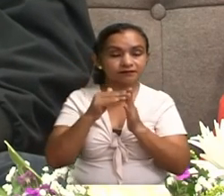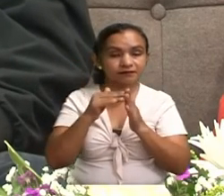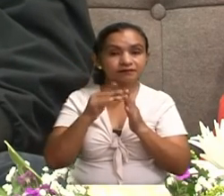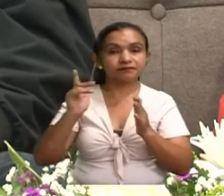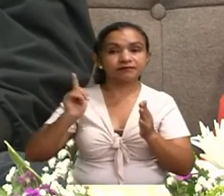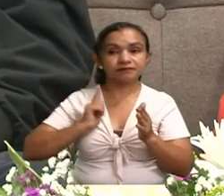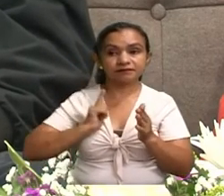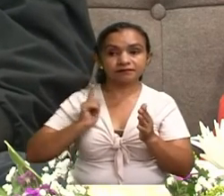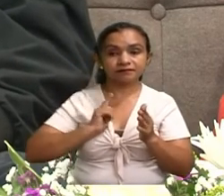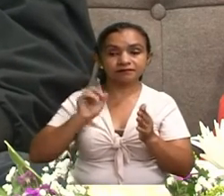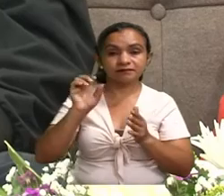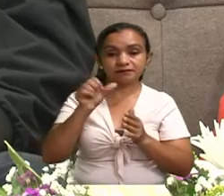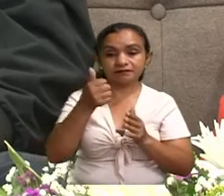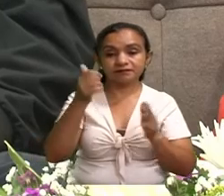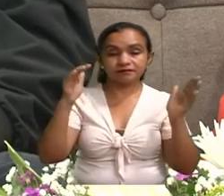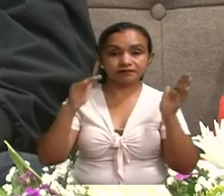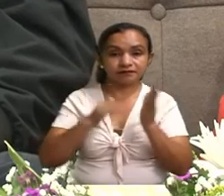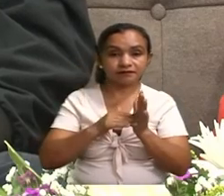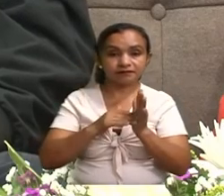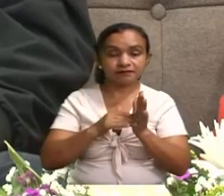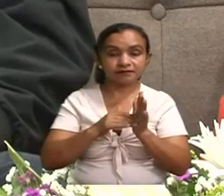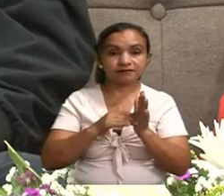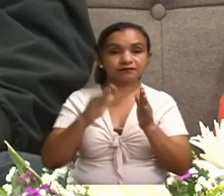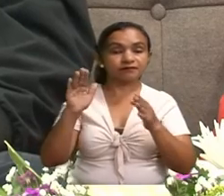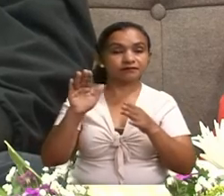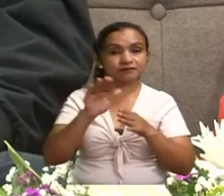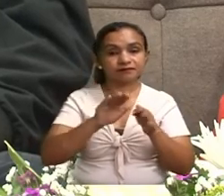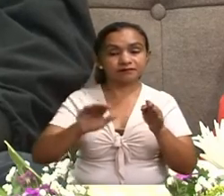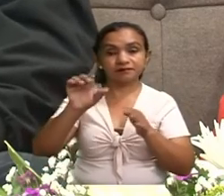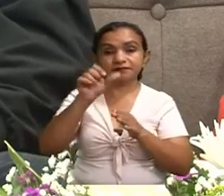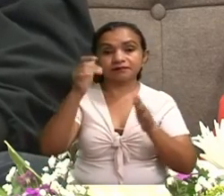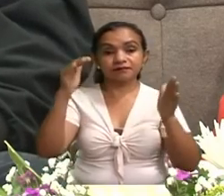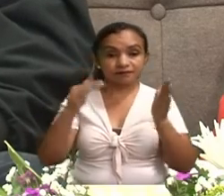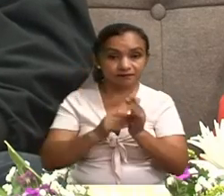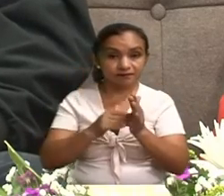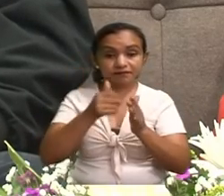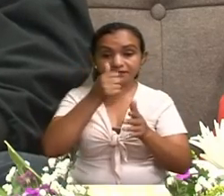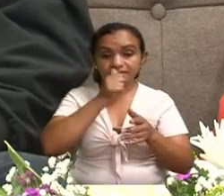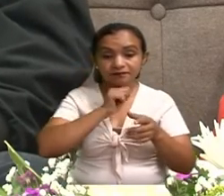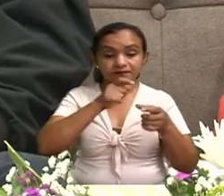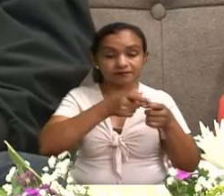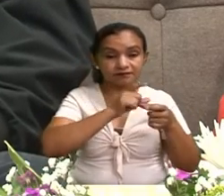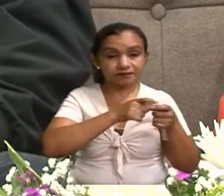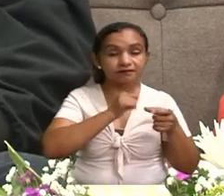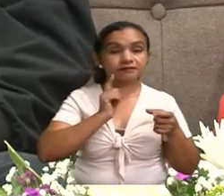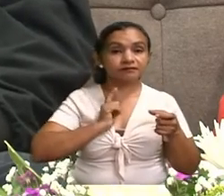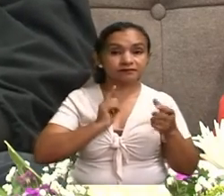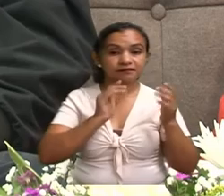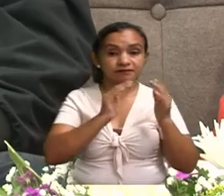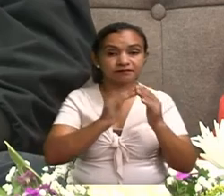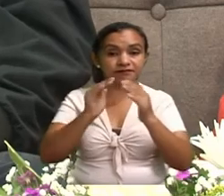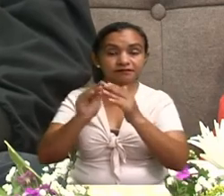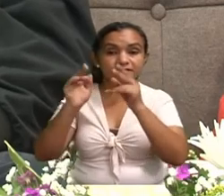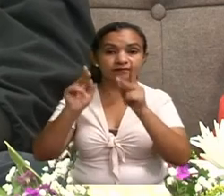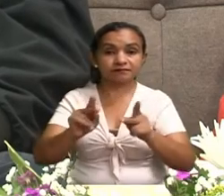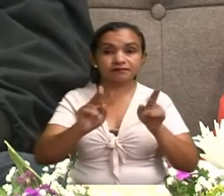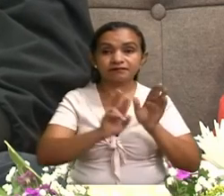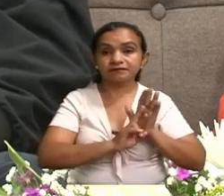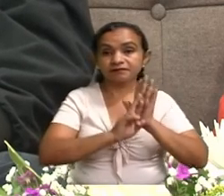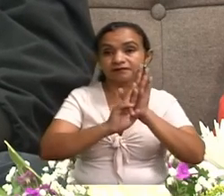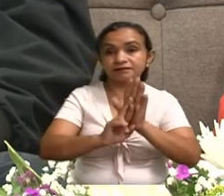llevado 6.000 sistemas, un poco más de 6.000 sistemas de agua y saneamiento. Eso